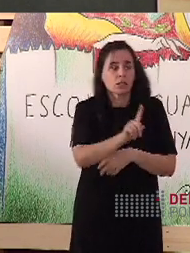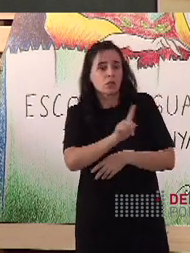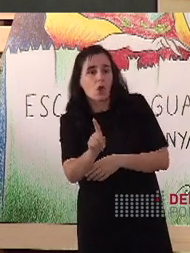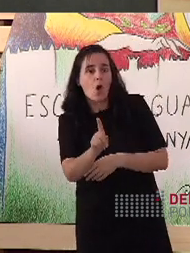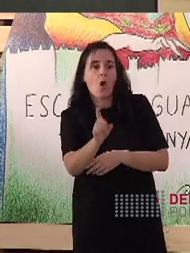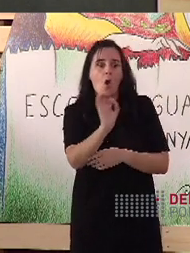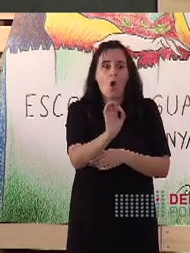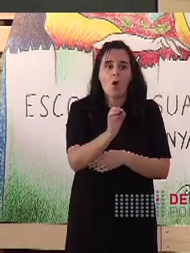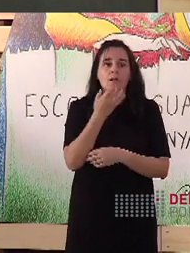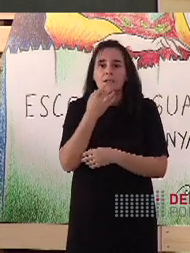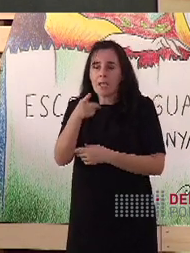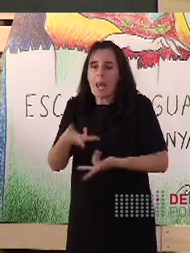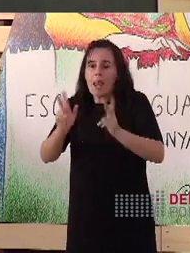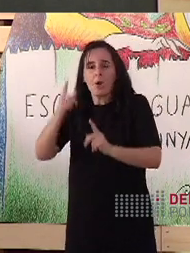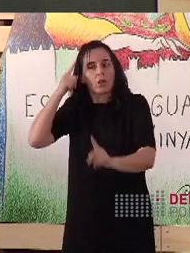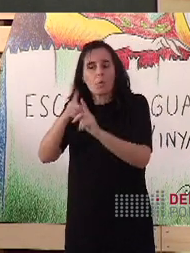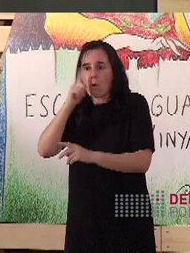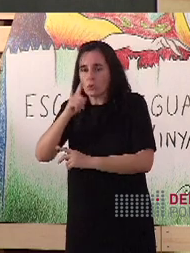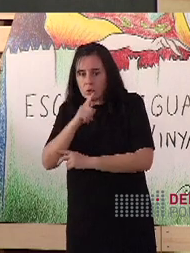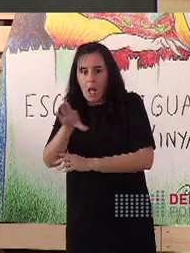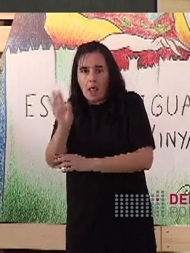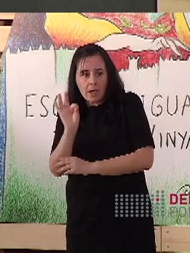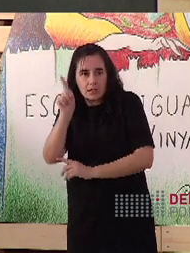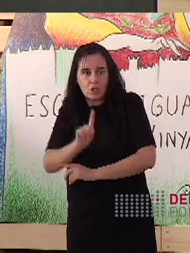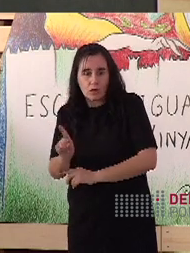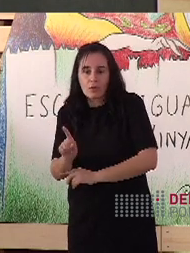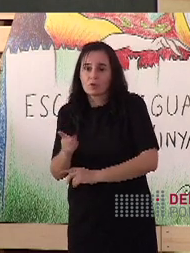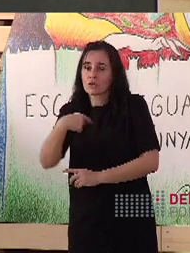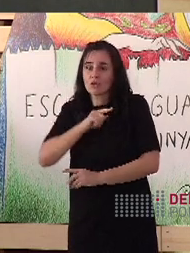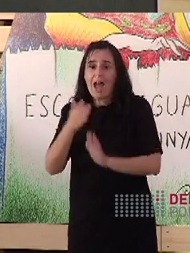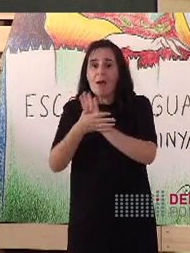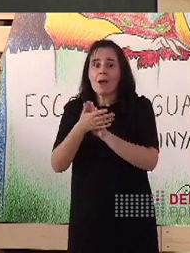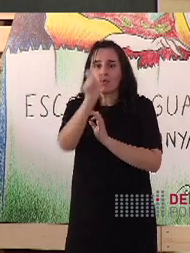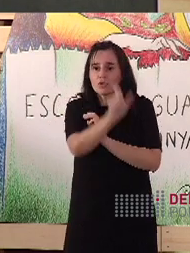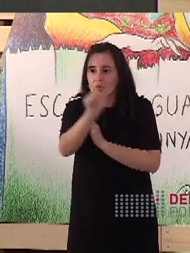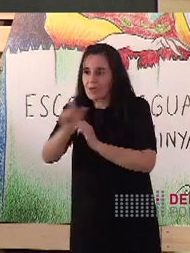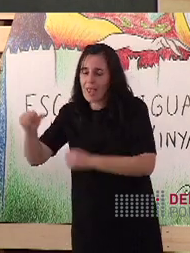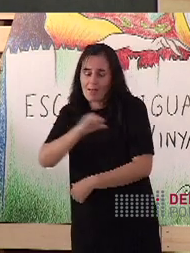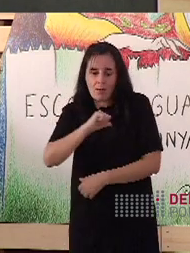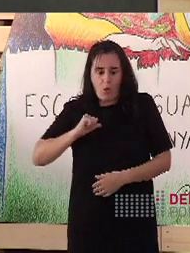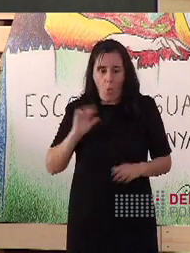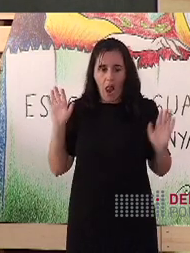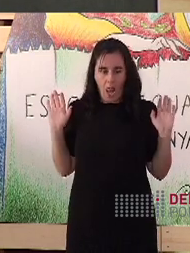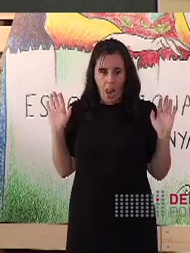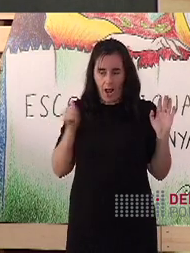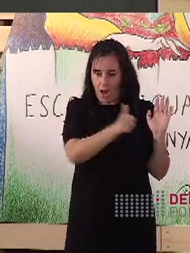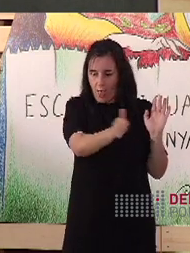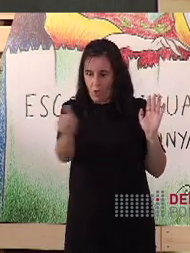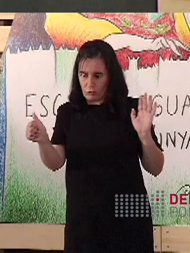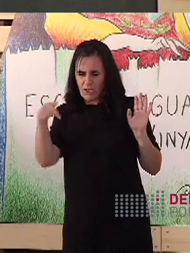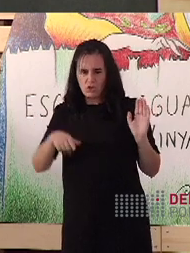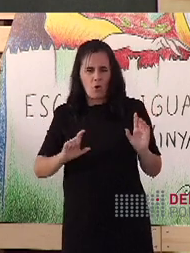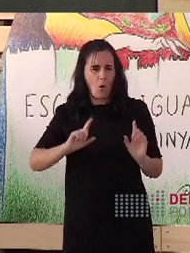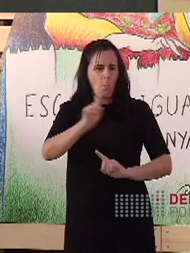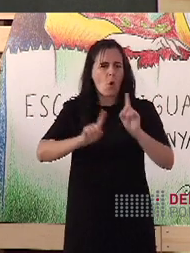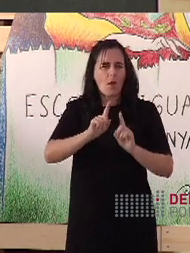para prostituirse o no son libres para prostituirse, estamos hablando de individuos. Y esto no es un problema de individuos, no son cosas concretas que nos suceden